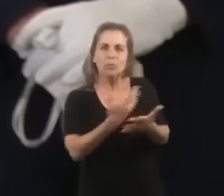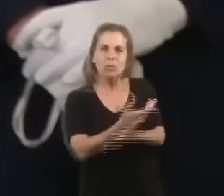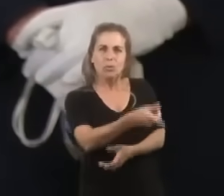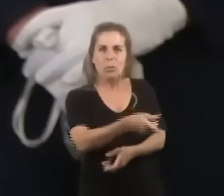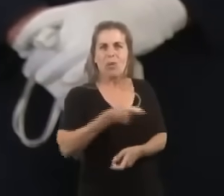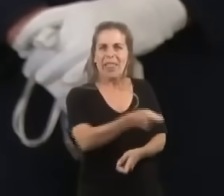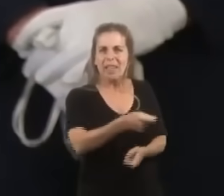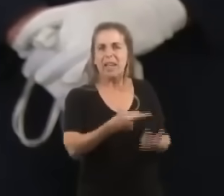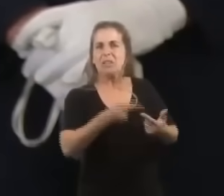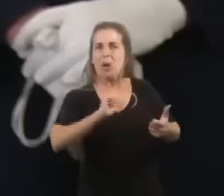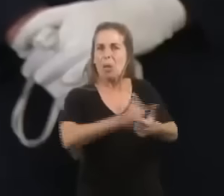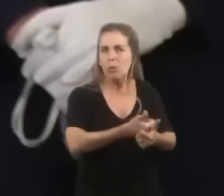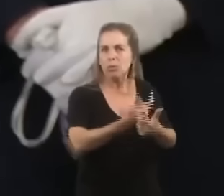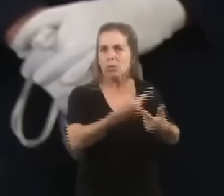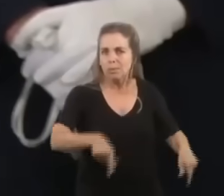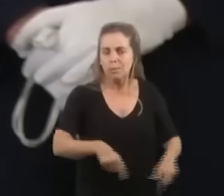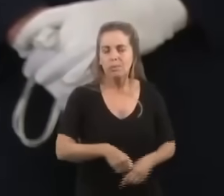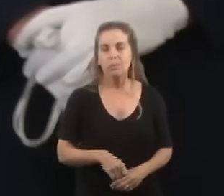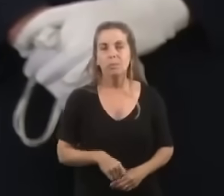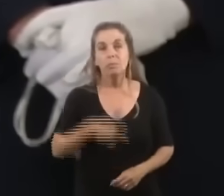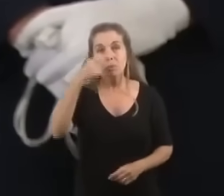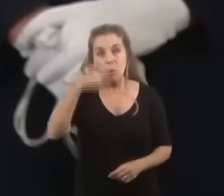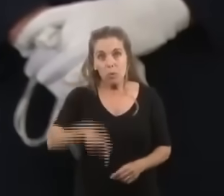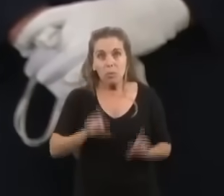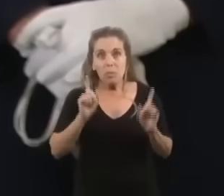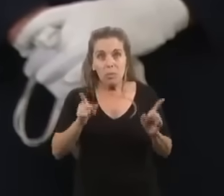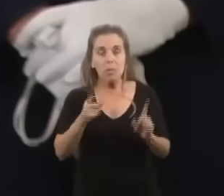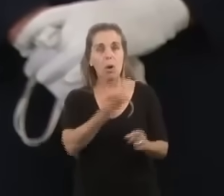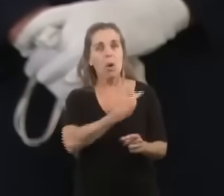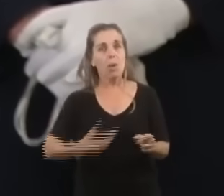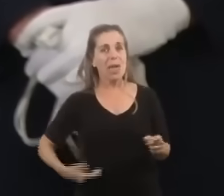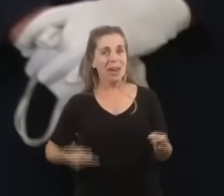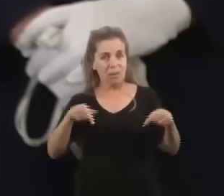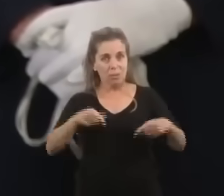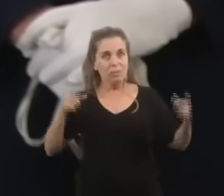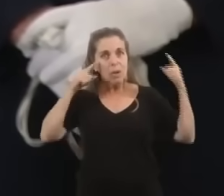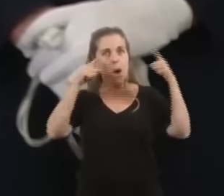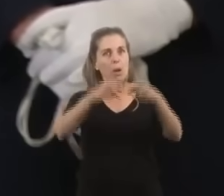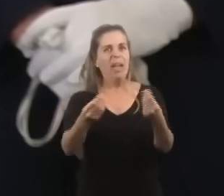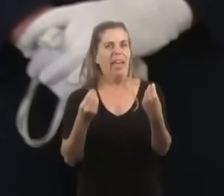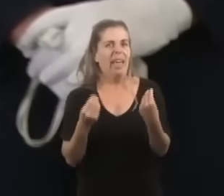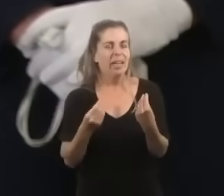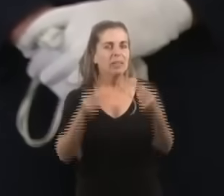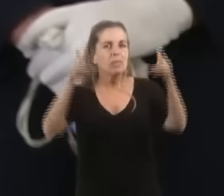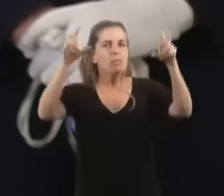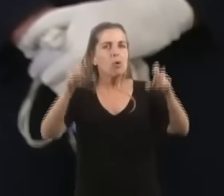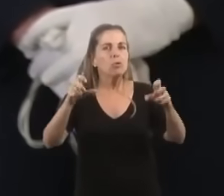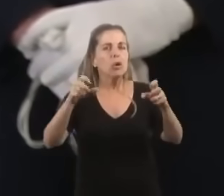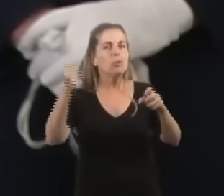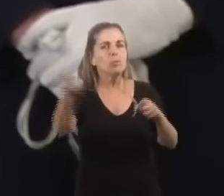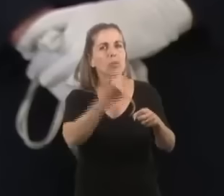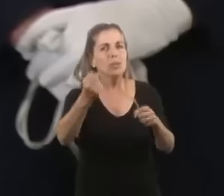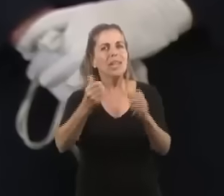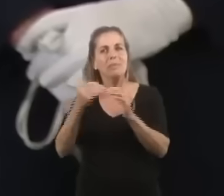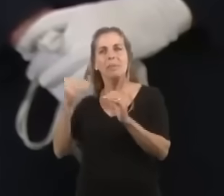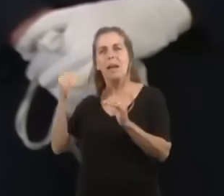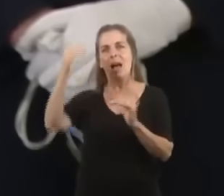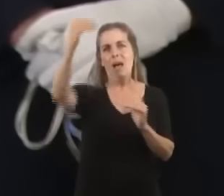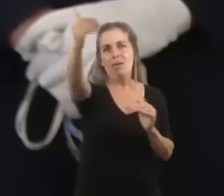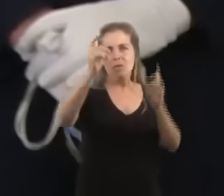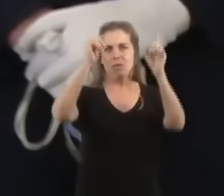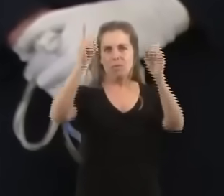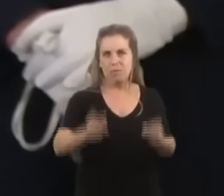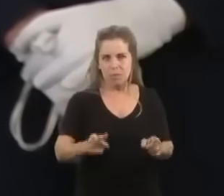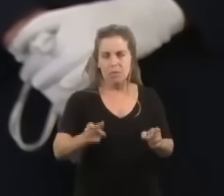delito para finalizar la misión de este gobierno es establecer bases que sean duraderas para restablecer la grandeza de nuestra